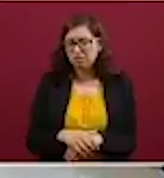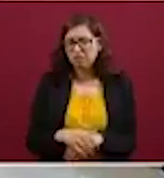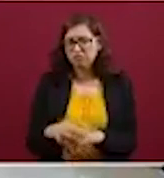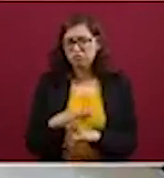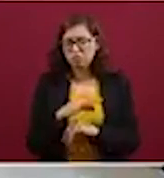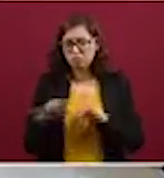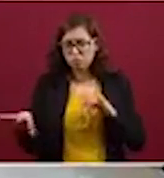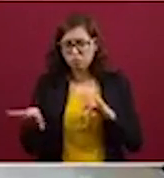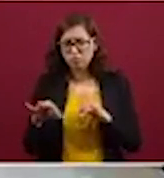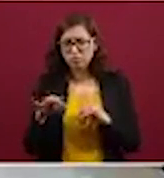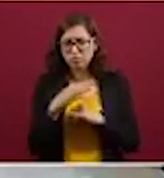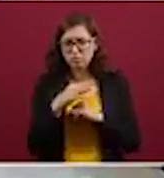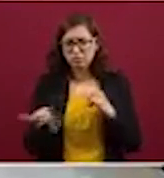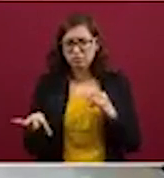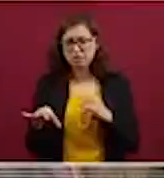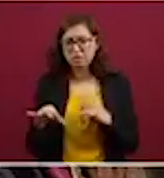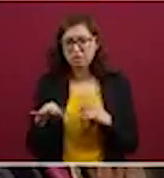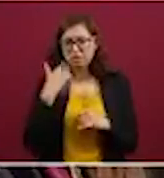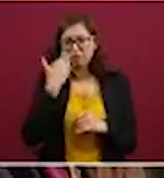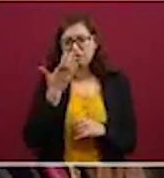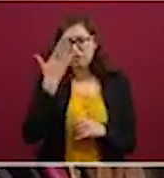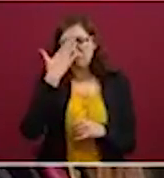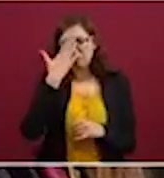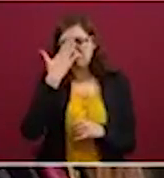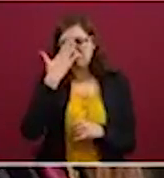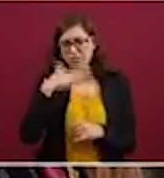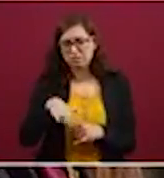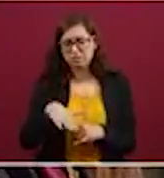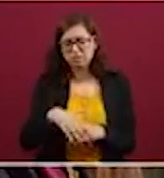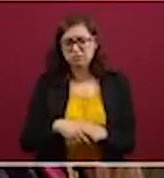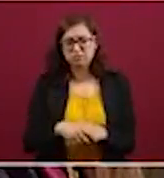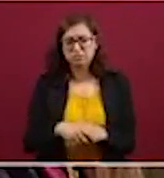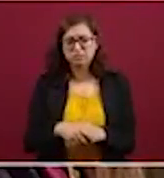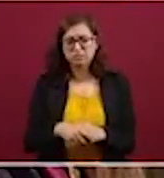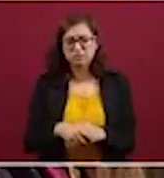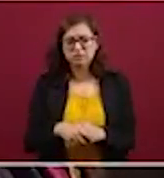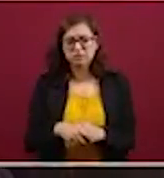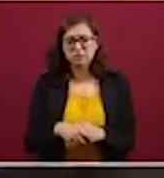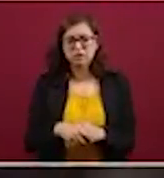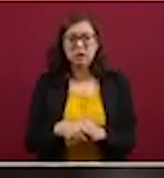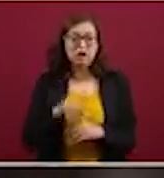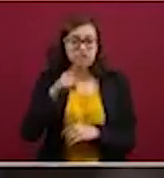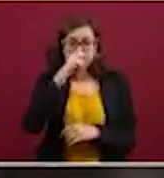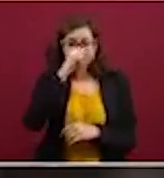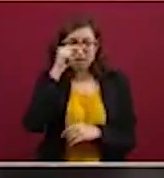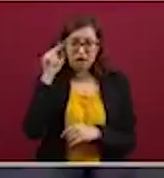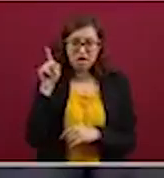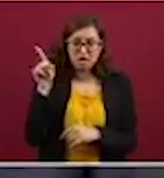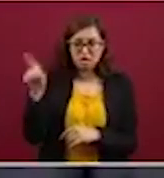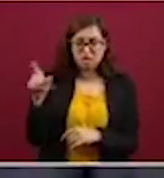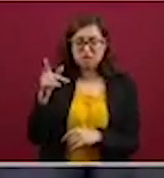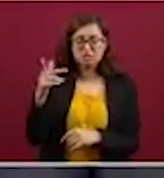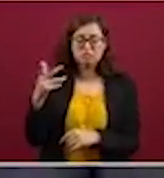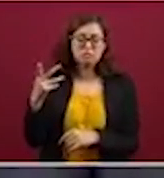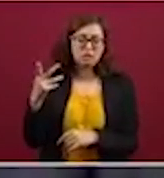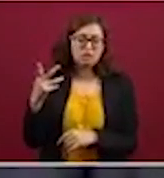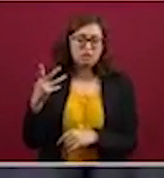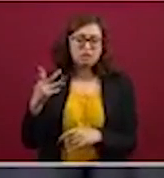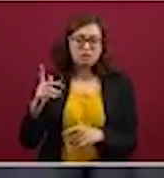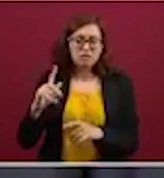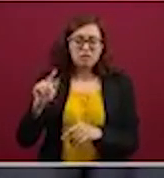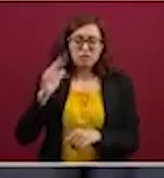ya por último este saber nos decía el delegado federal de nayarit que han detectado casos de